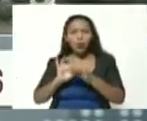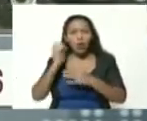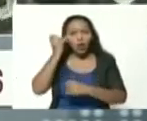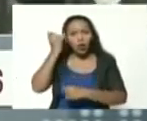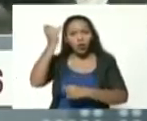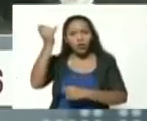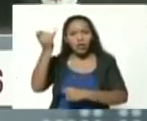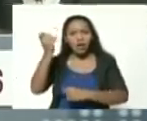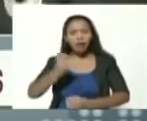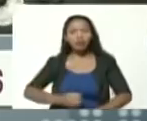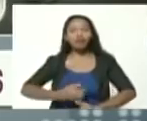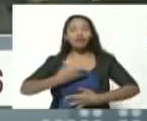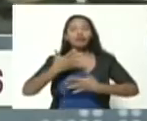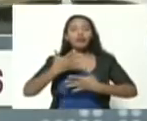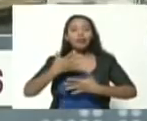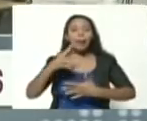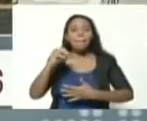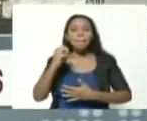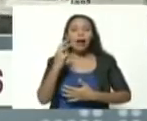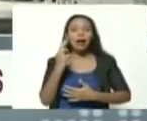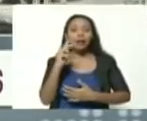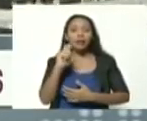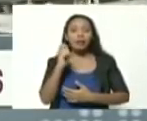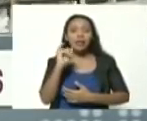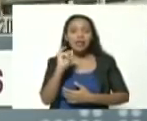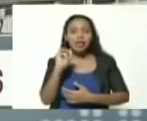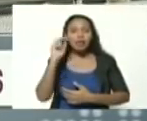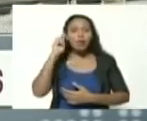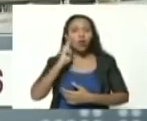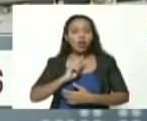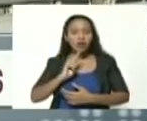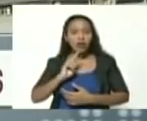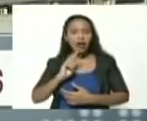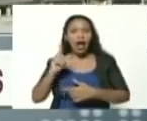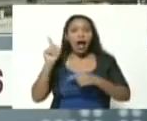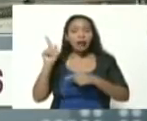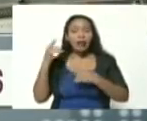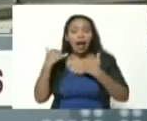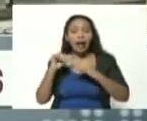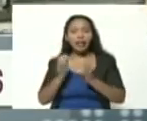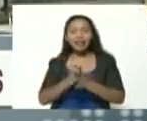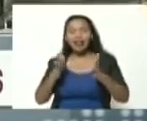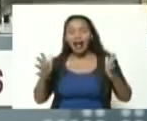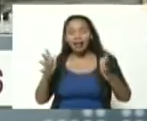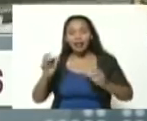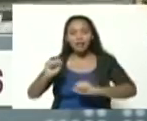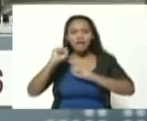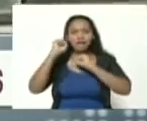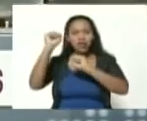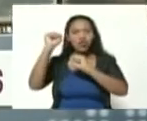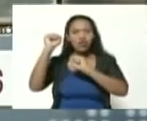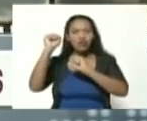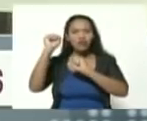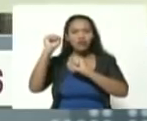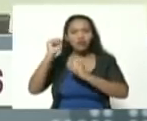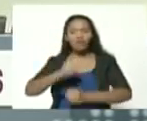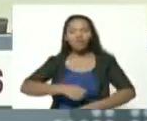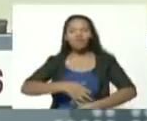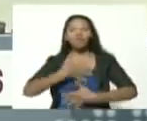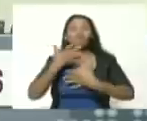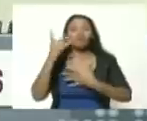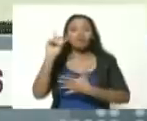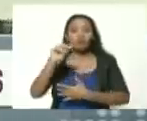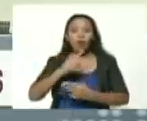ideales de Martí, de Bolívar. Aquí están nuestros grandes héroes, nuestras heroínas, inspirados también